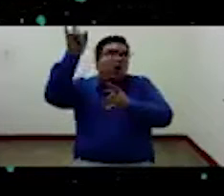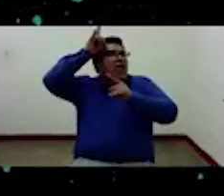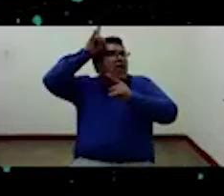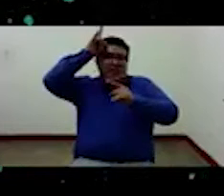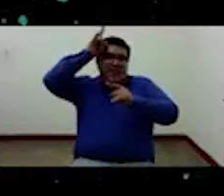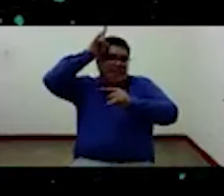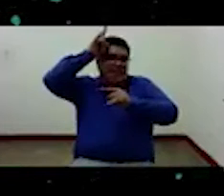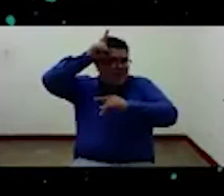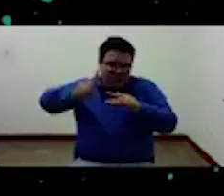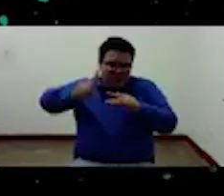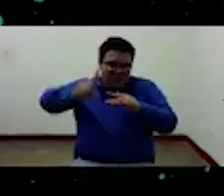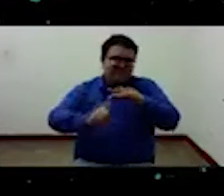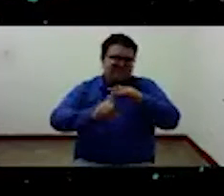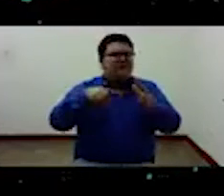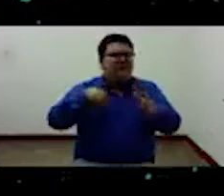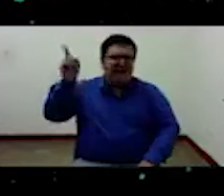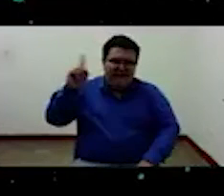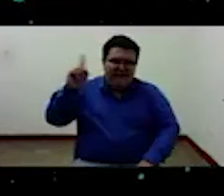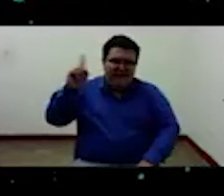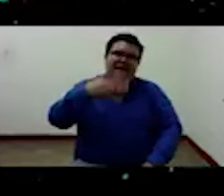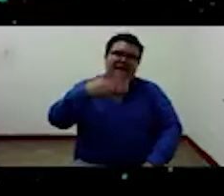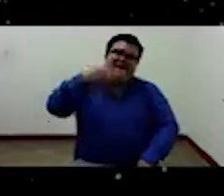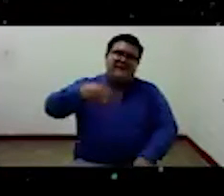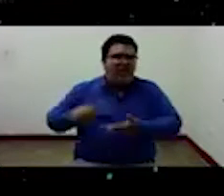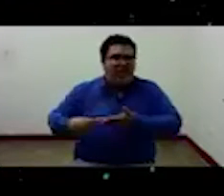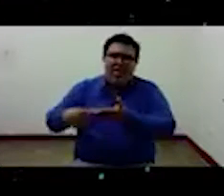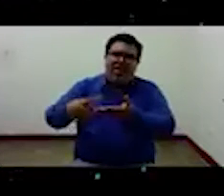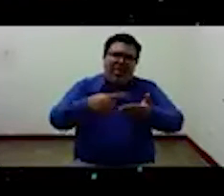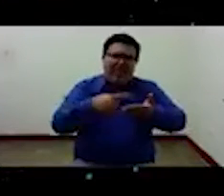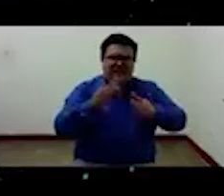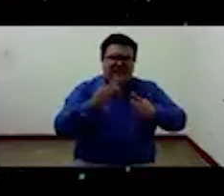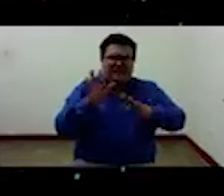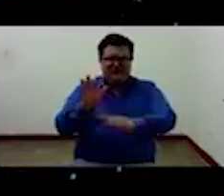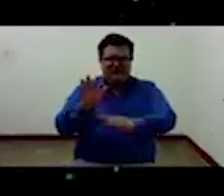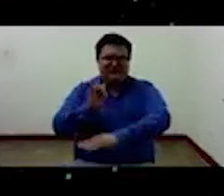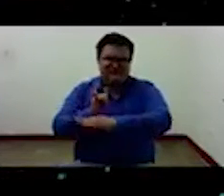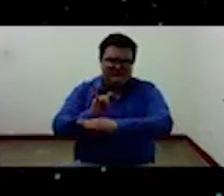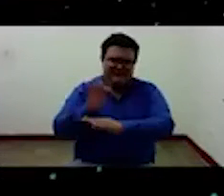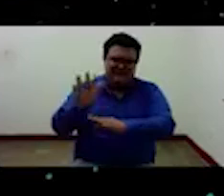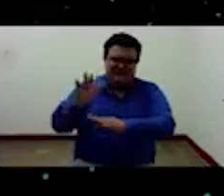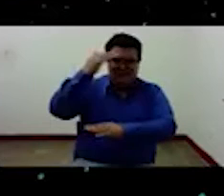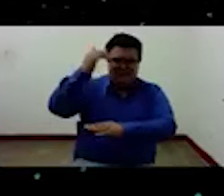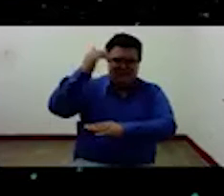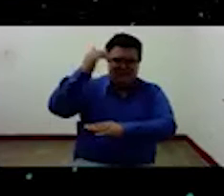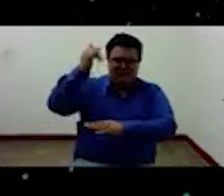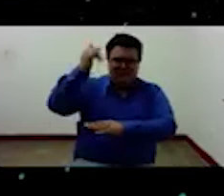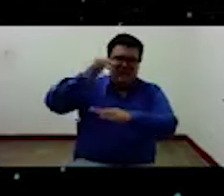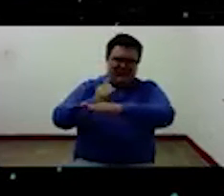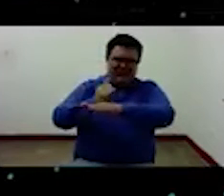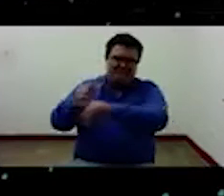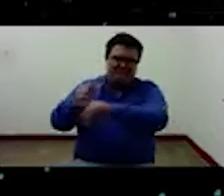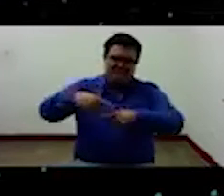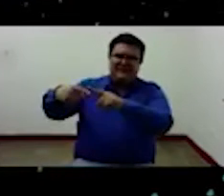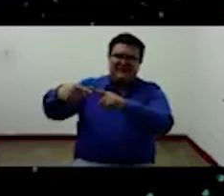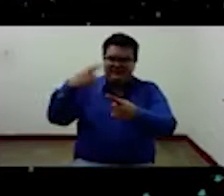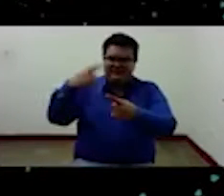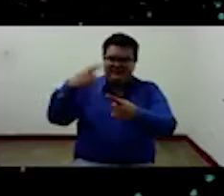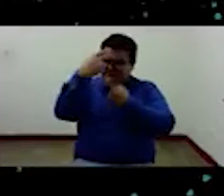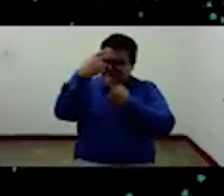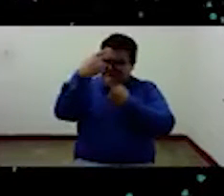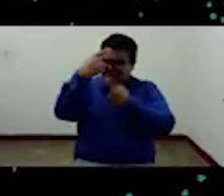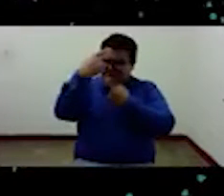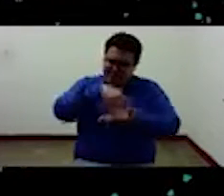llevo años discutiendo con las instituciones académicas y defendiendo el ámbito de la